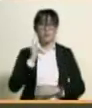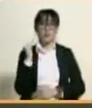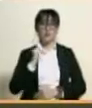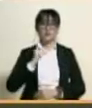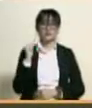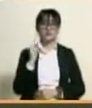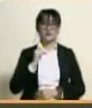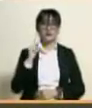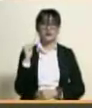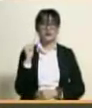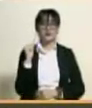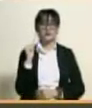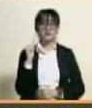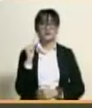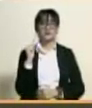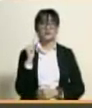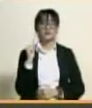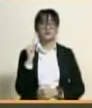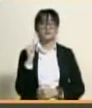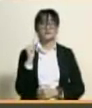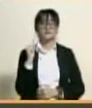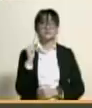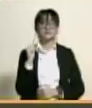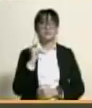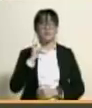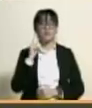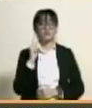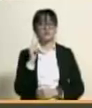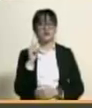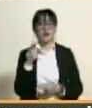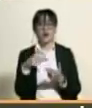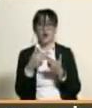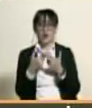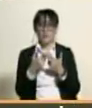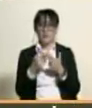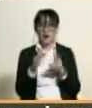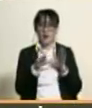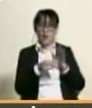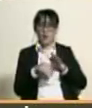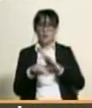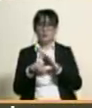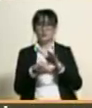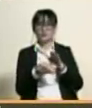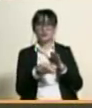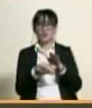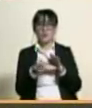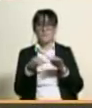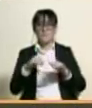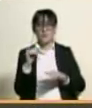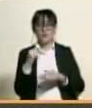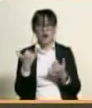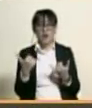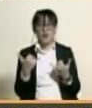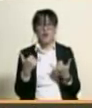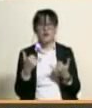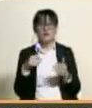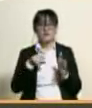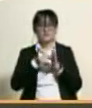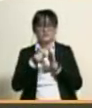policiales, además de la policía anticorrupción, están allanando